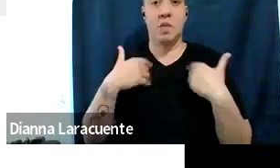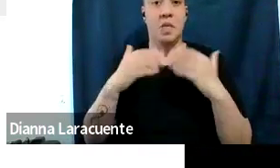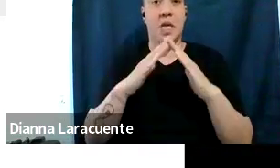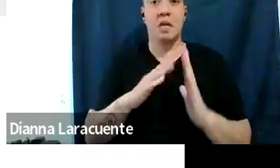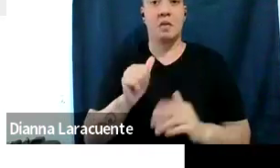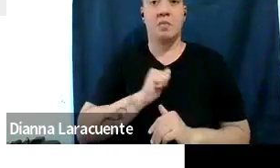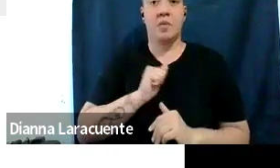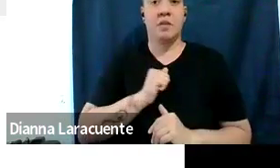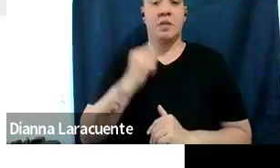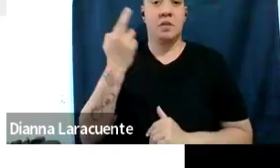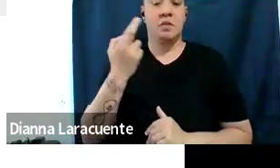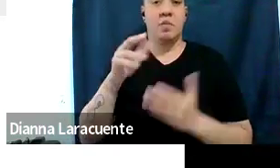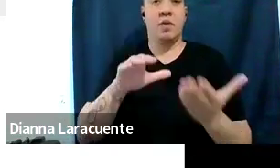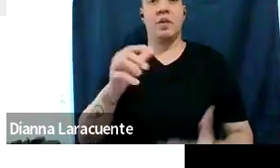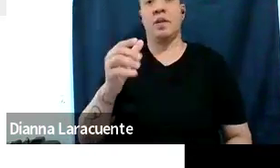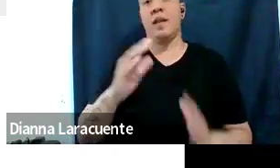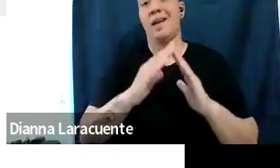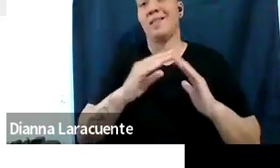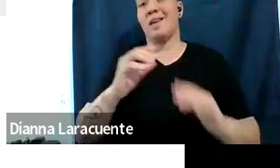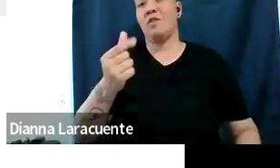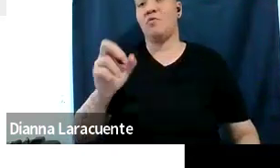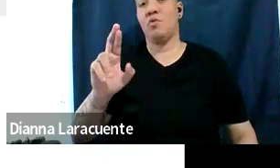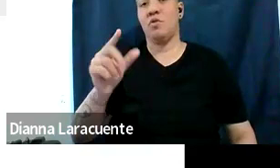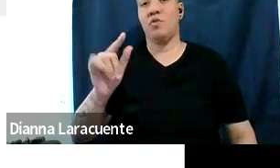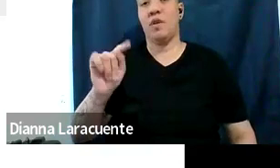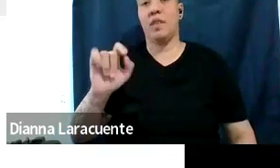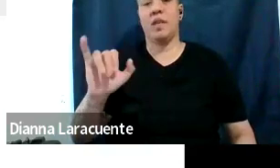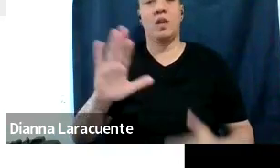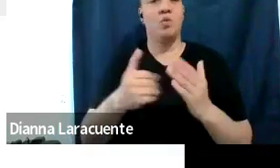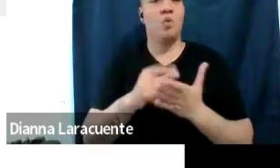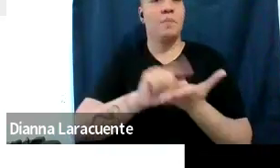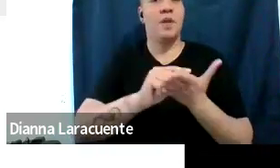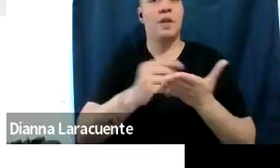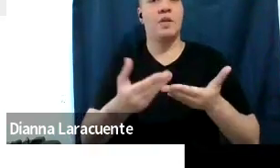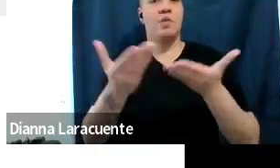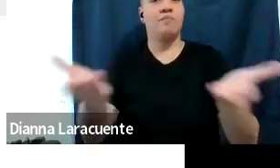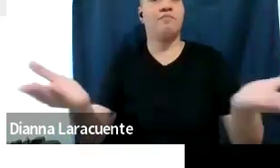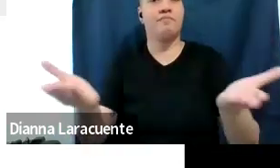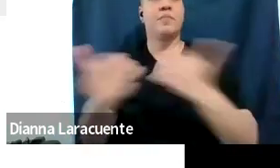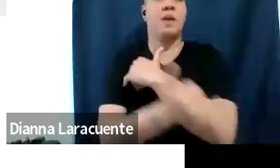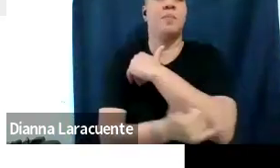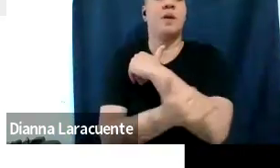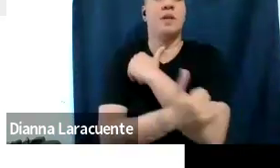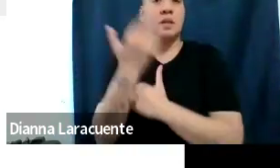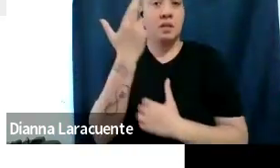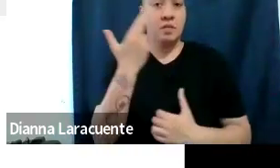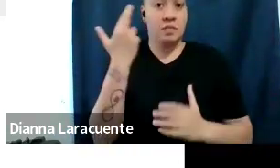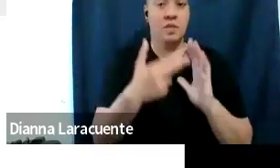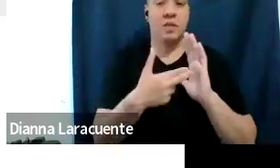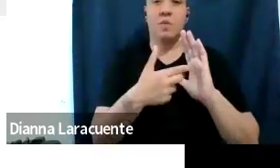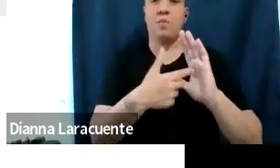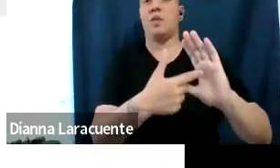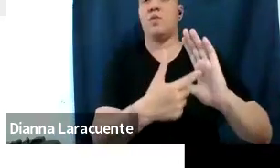propia, por eso muere en casa Giorgetti. Todo se lo da al periódico, todo se lo da al país. Por eso esa demostración de